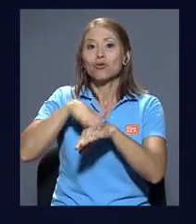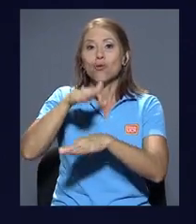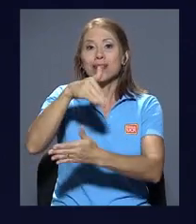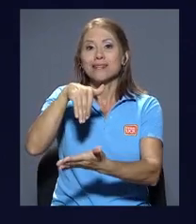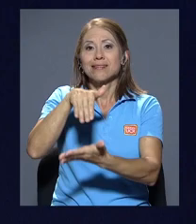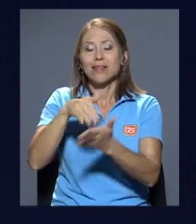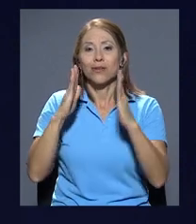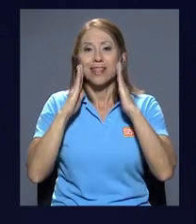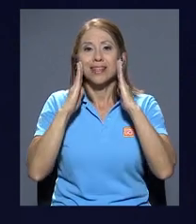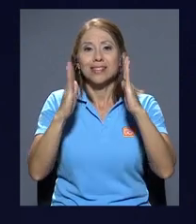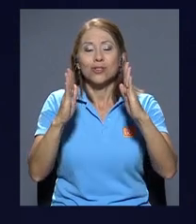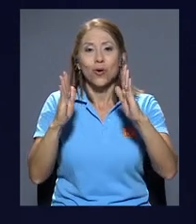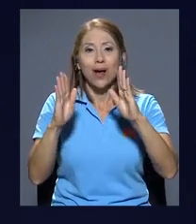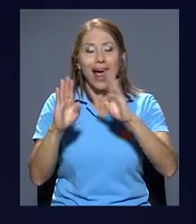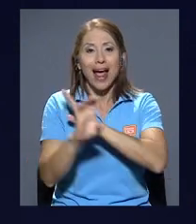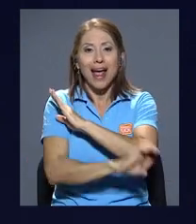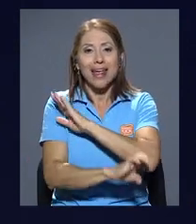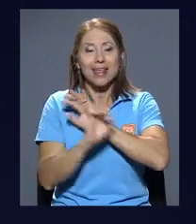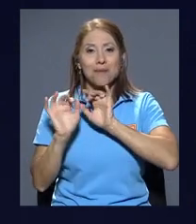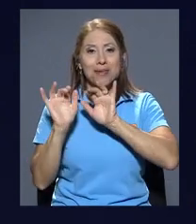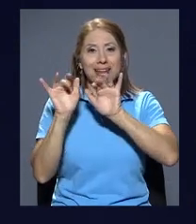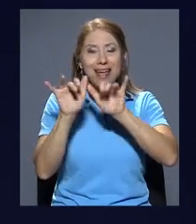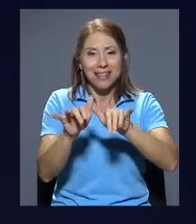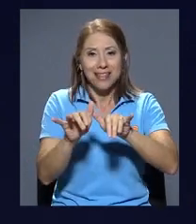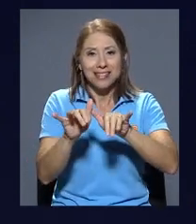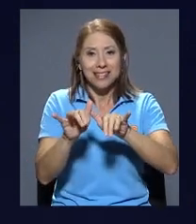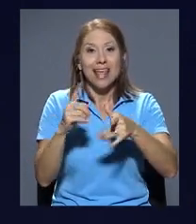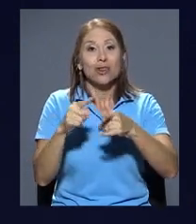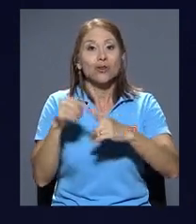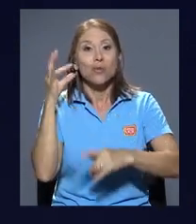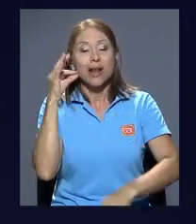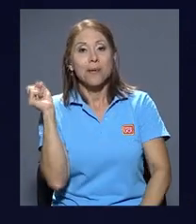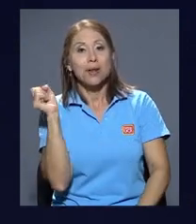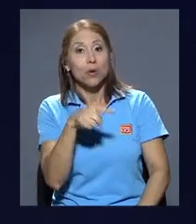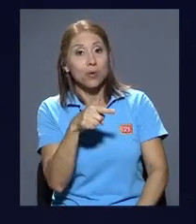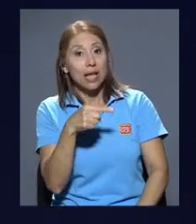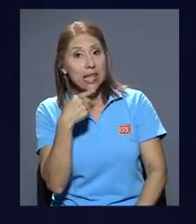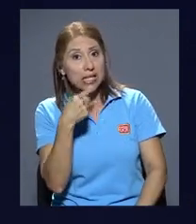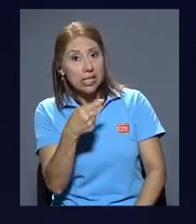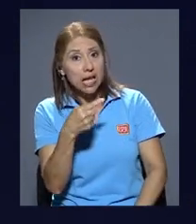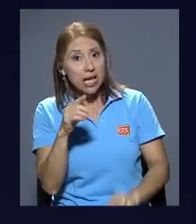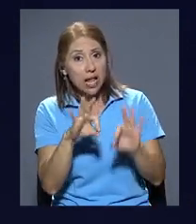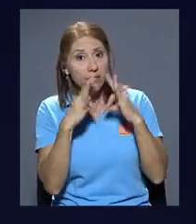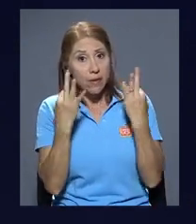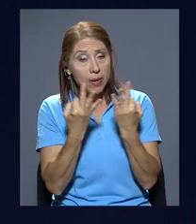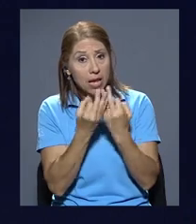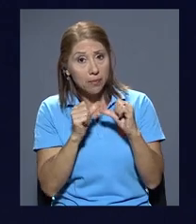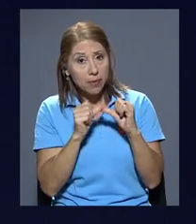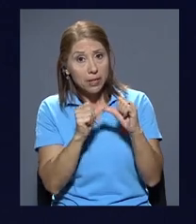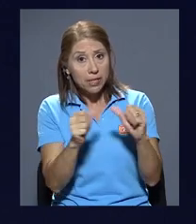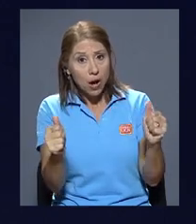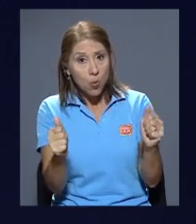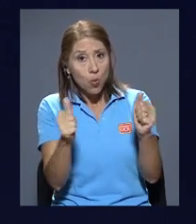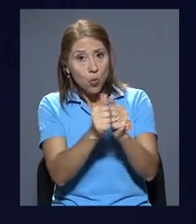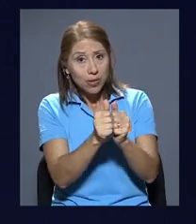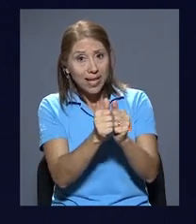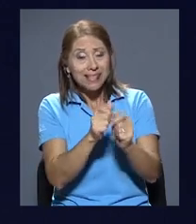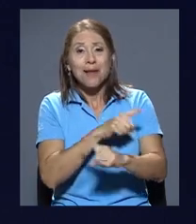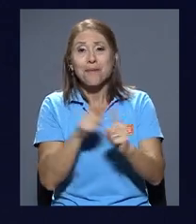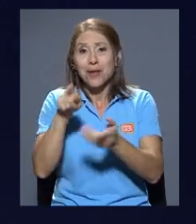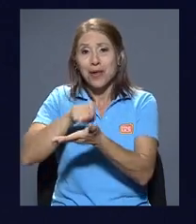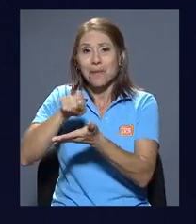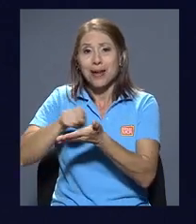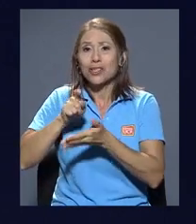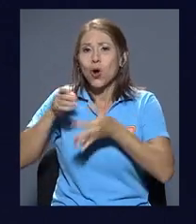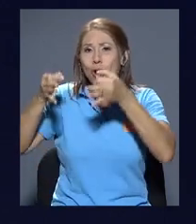procesaban, entonces ella le pregunta, ¿y las familias permanecían juntas? Y en el texto original, el personaje, el recluso, le responde,